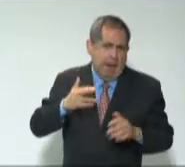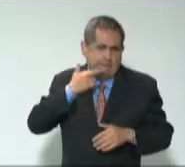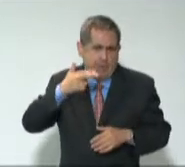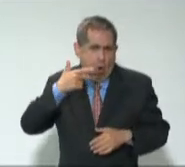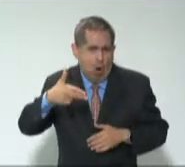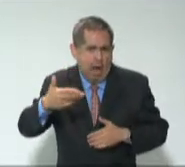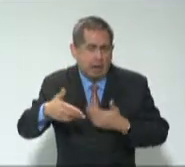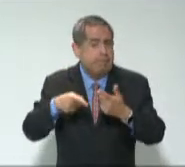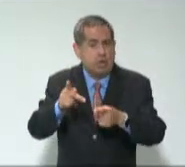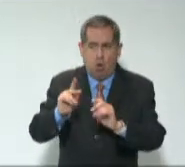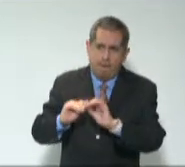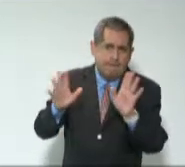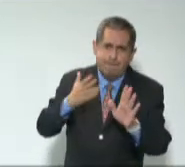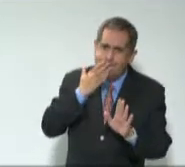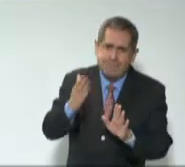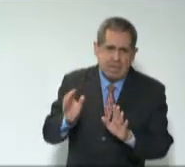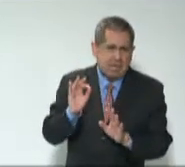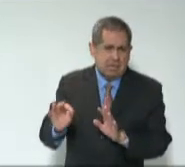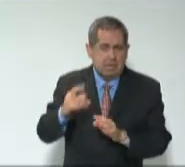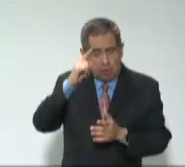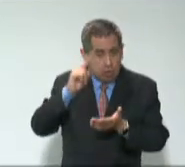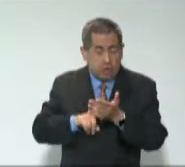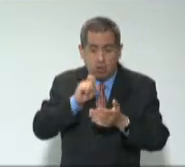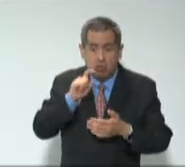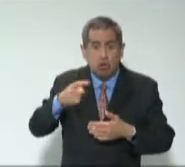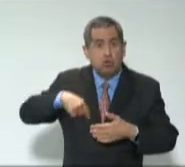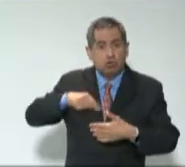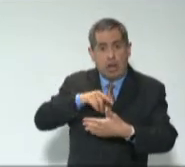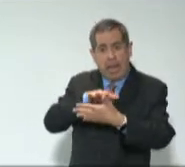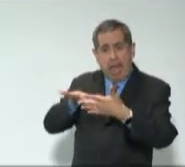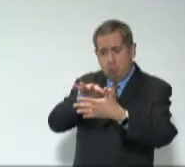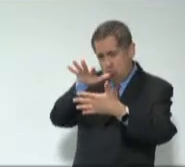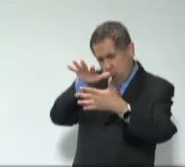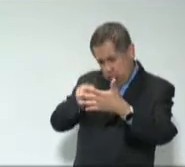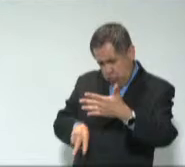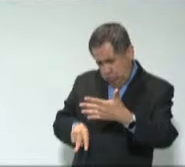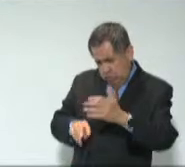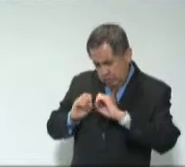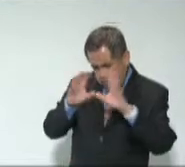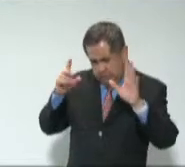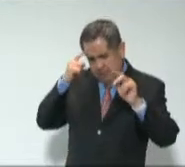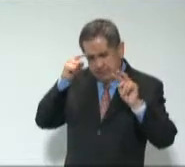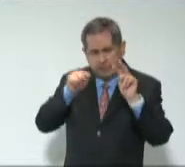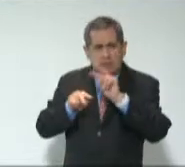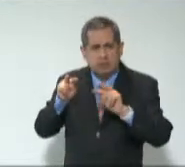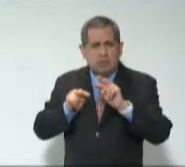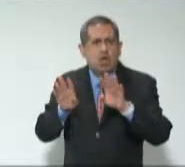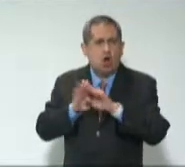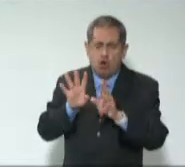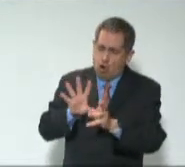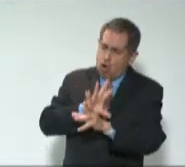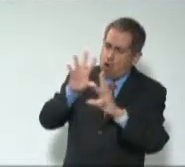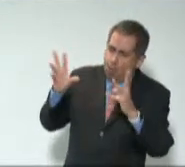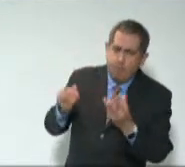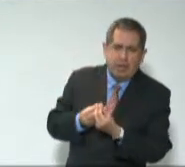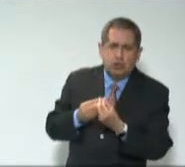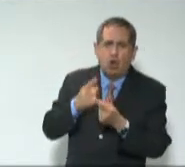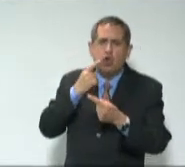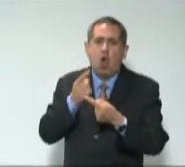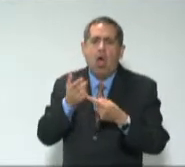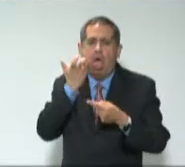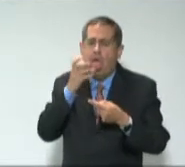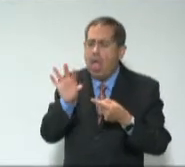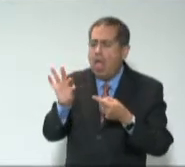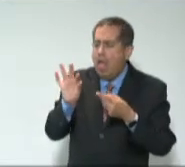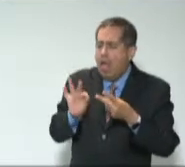complementar pero también creo que los que leemos esta información pues tenemos que hacer un análisis contextualizado integral en